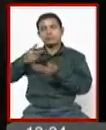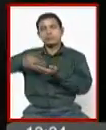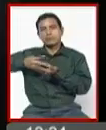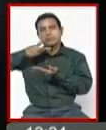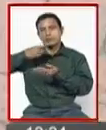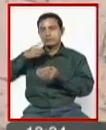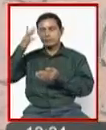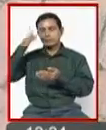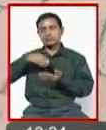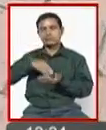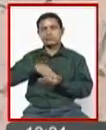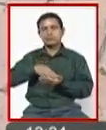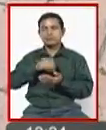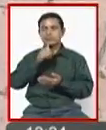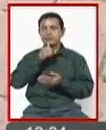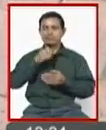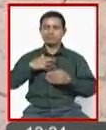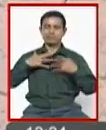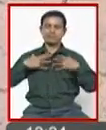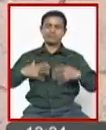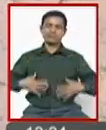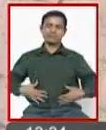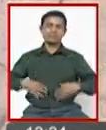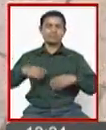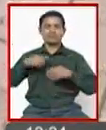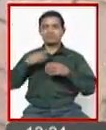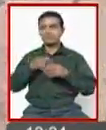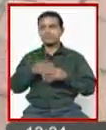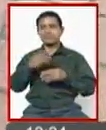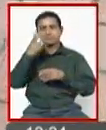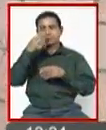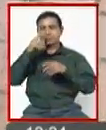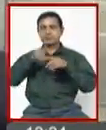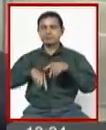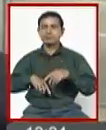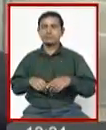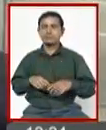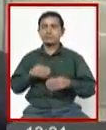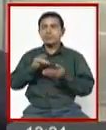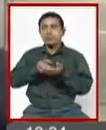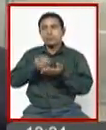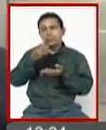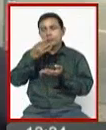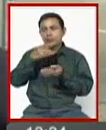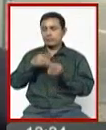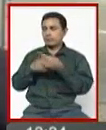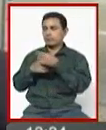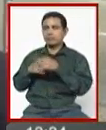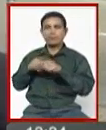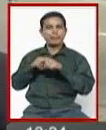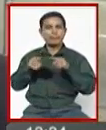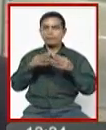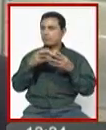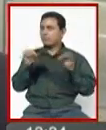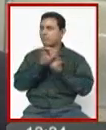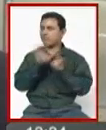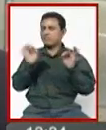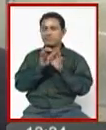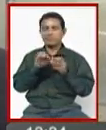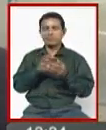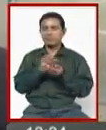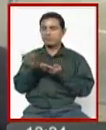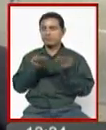se encuentra débil y siente dolores en el cuerpo que no le permiten ni dormir me dan tableta y no me hace nada